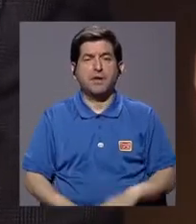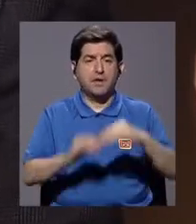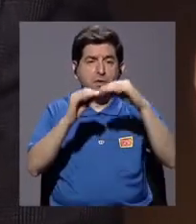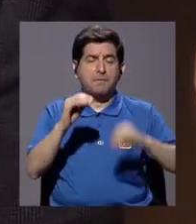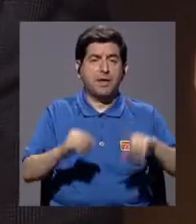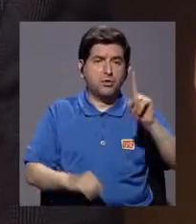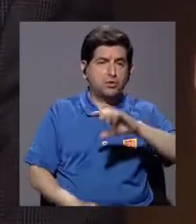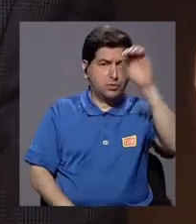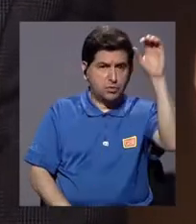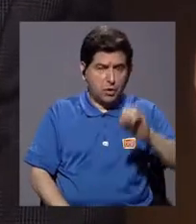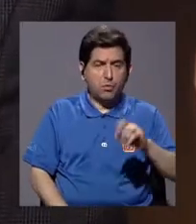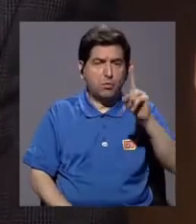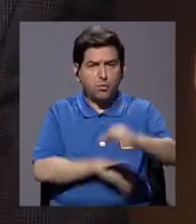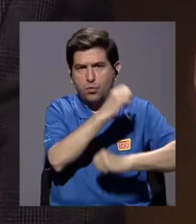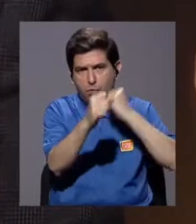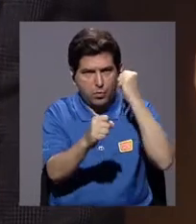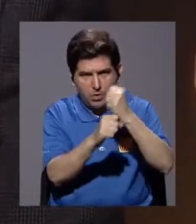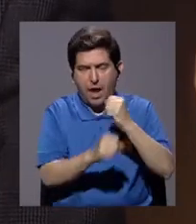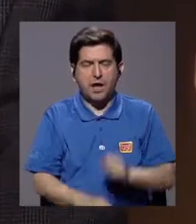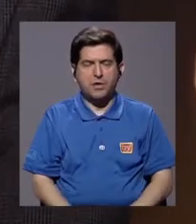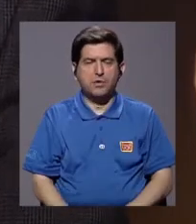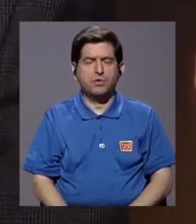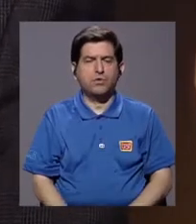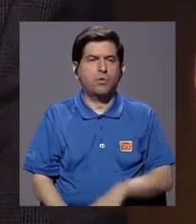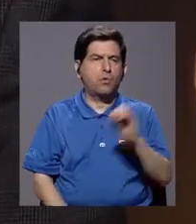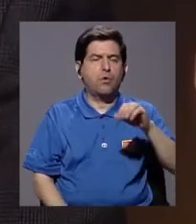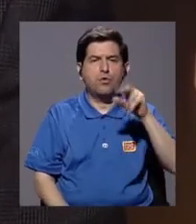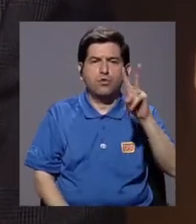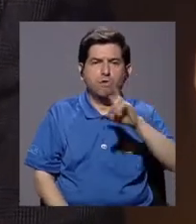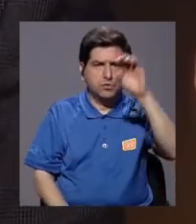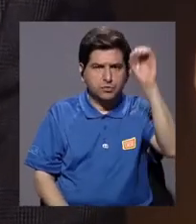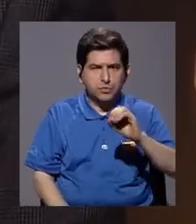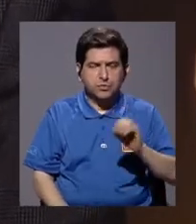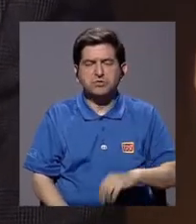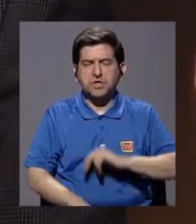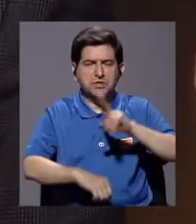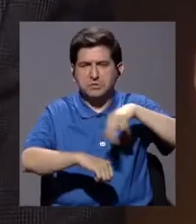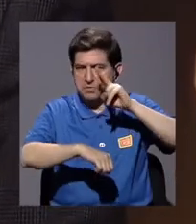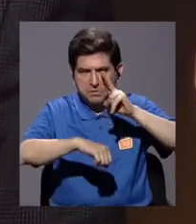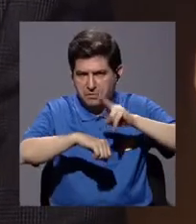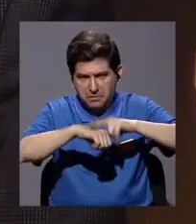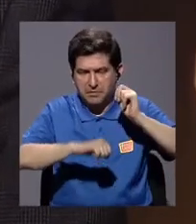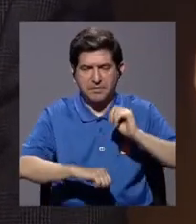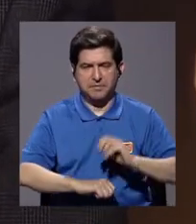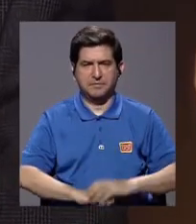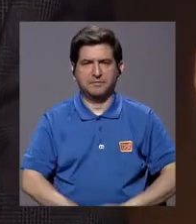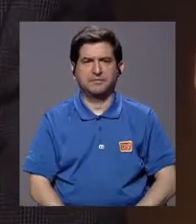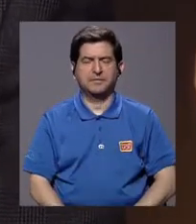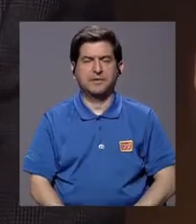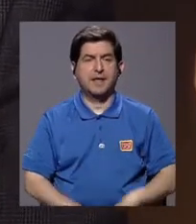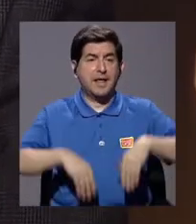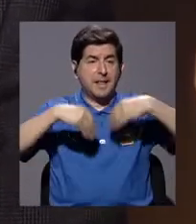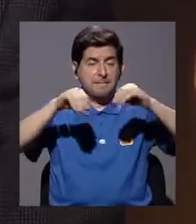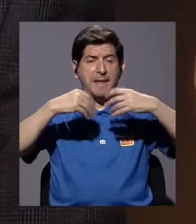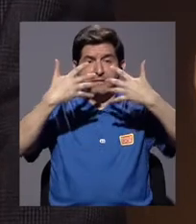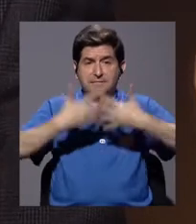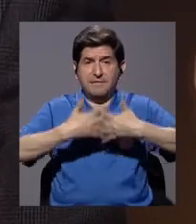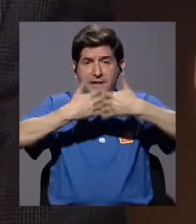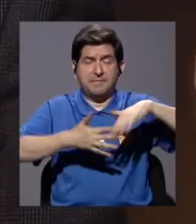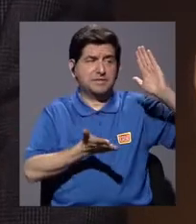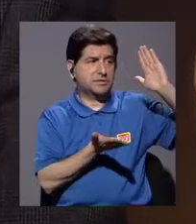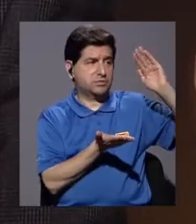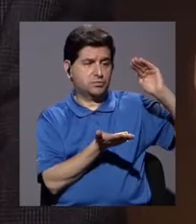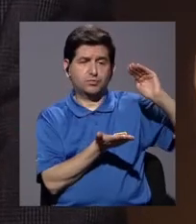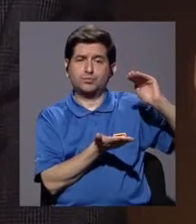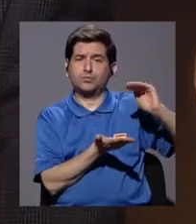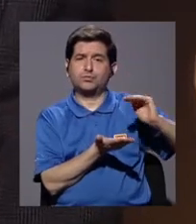a menos del 1% en un año y 2%, digamos, en promedio, entonces las ventas de las empresas se